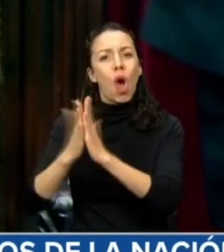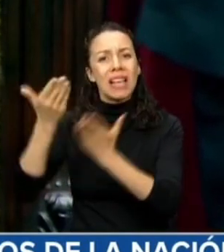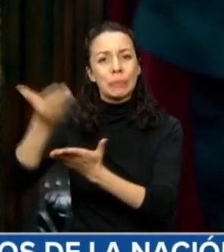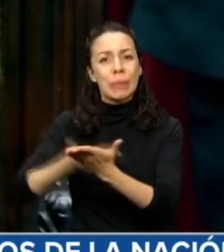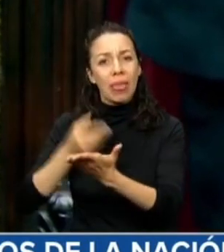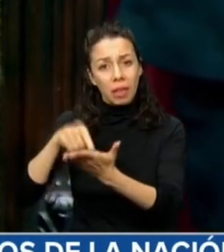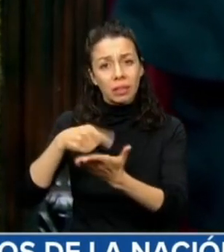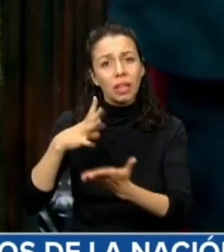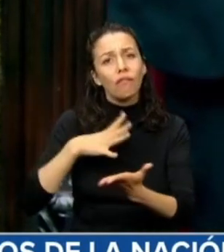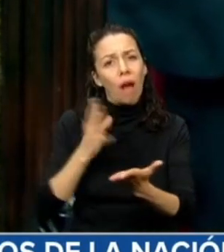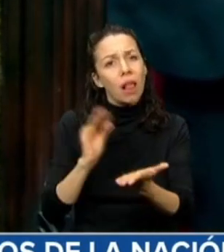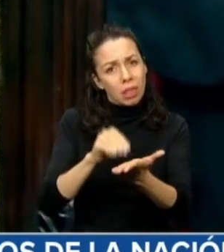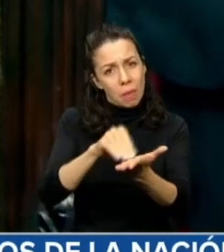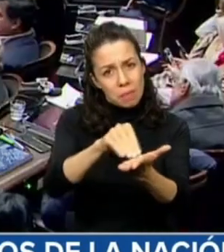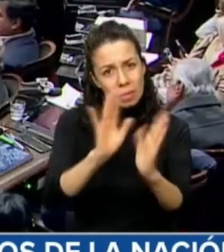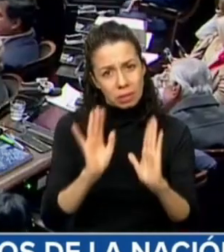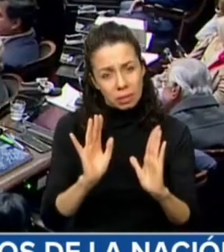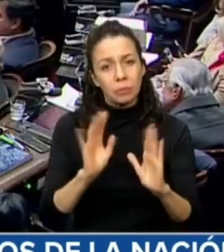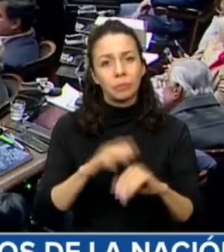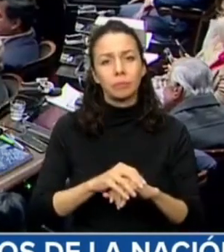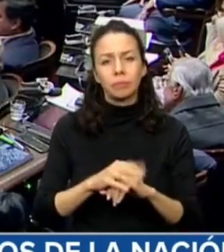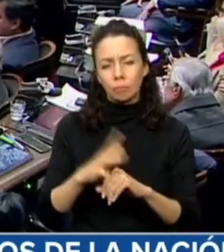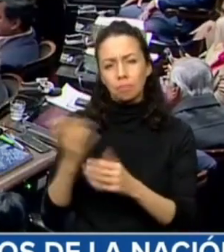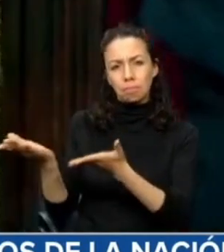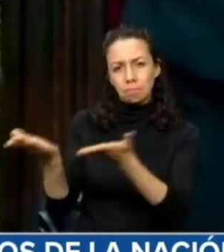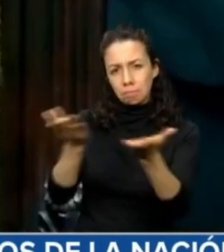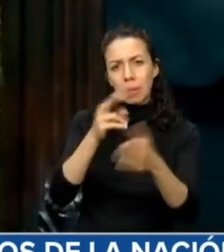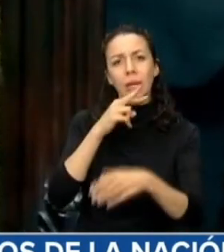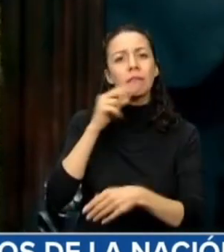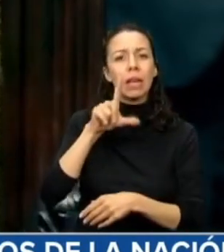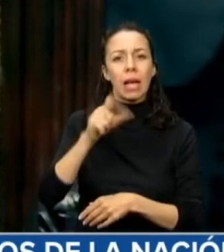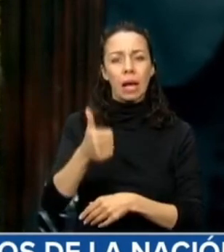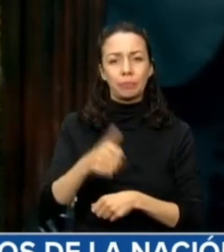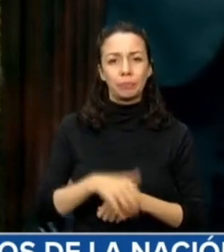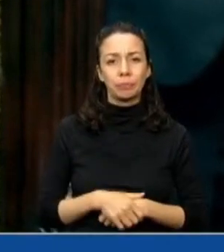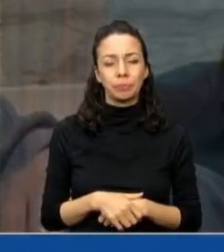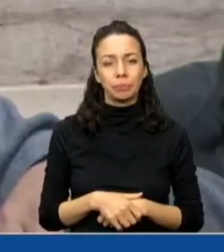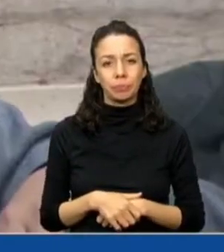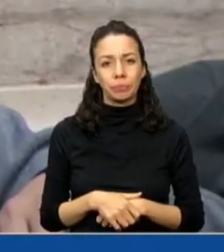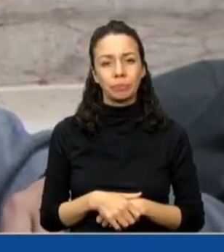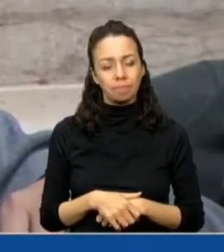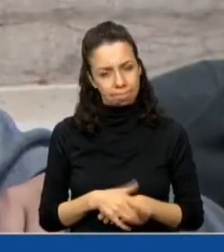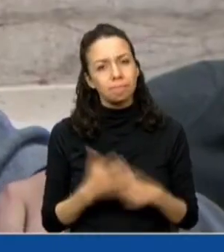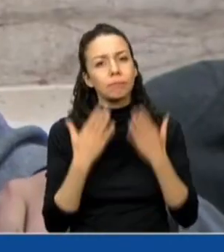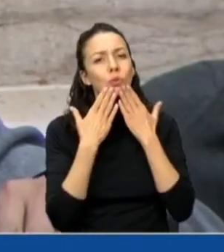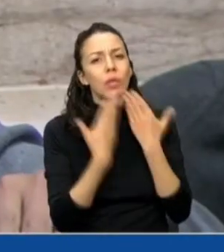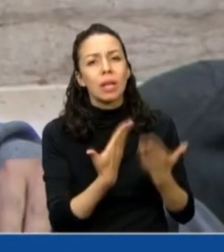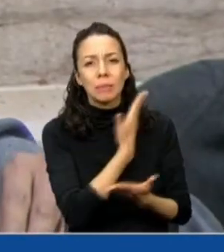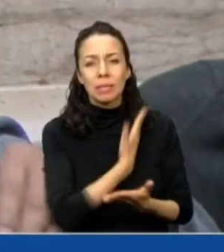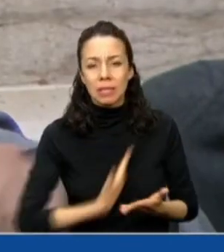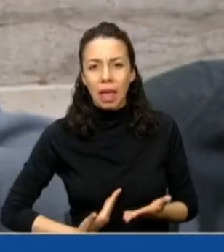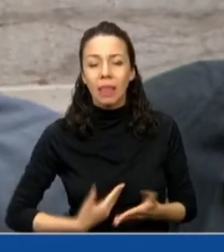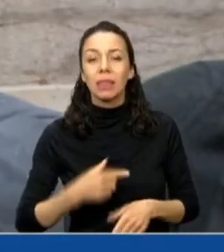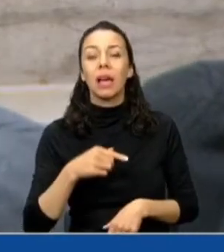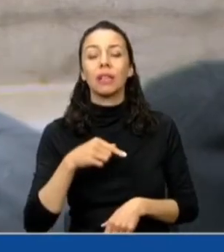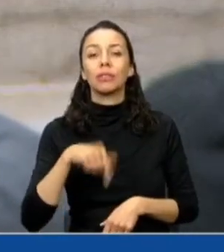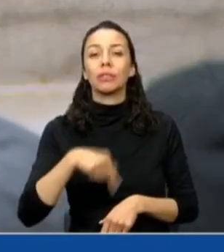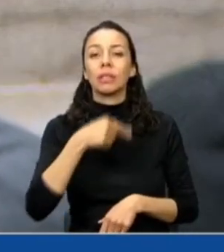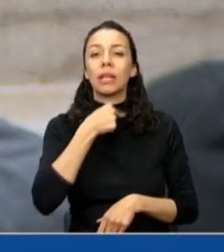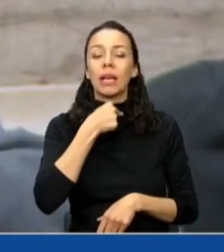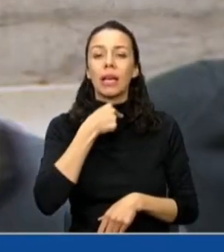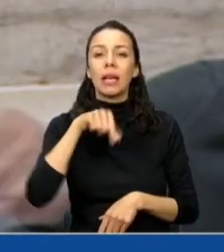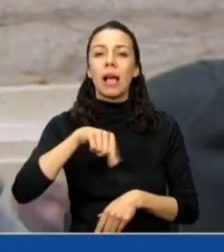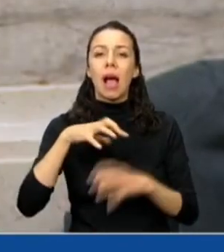y faltan todavía varios expedientes. Continúe, diputado Vilca. Gracias. Gracias, señora presidenta. Era para traer a consideración